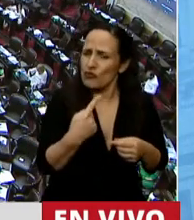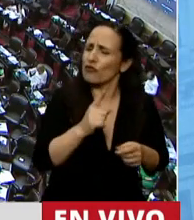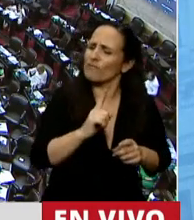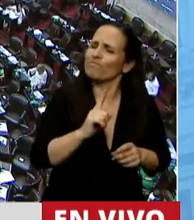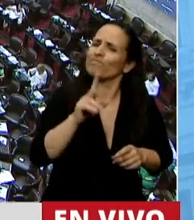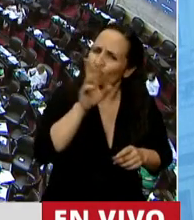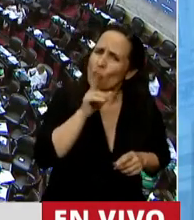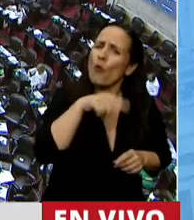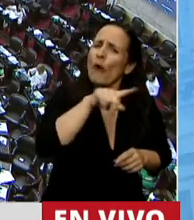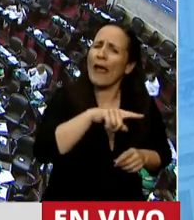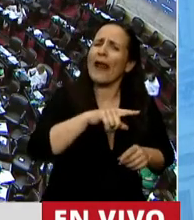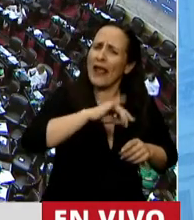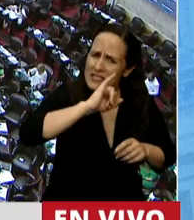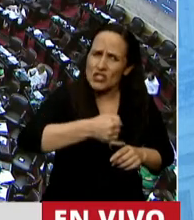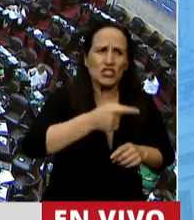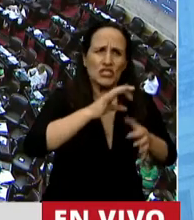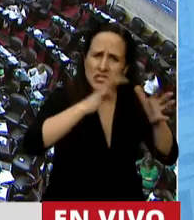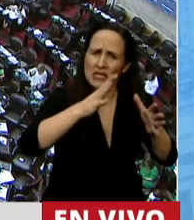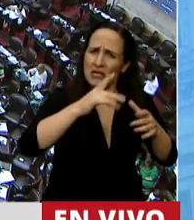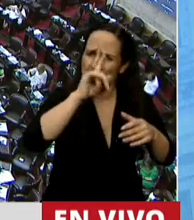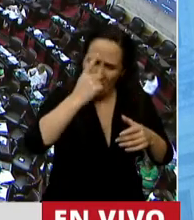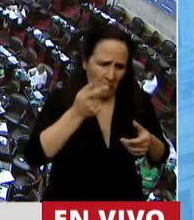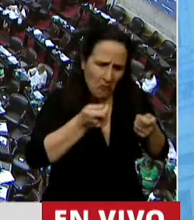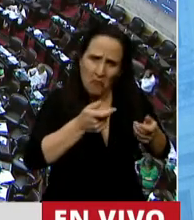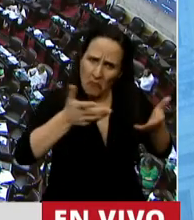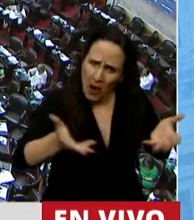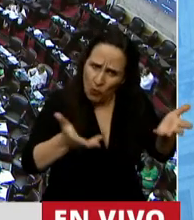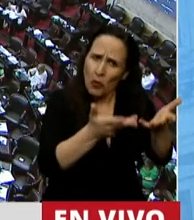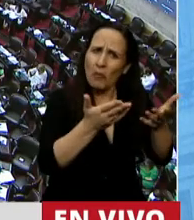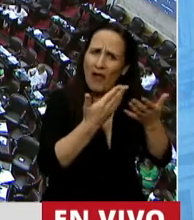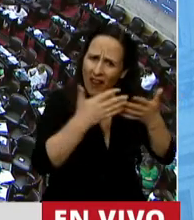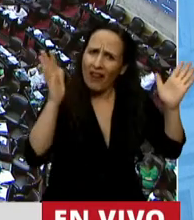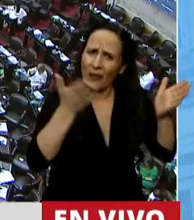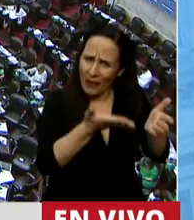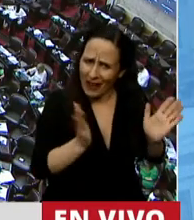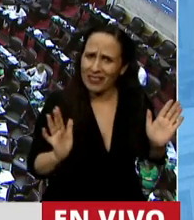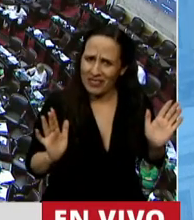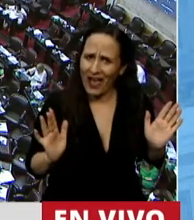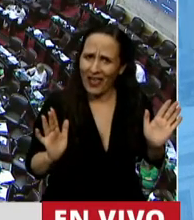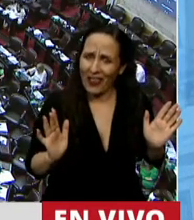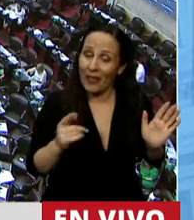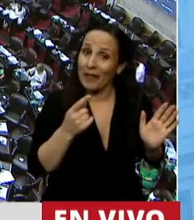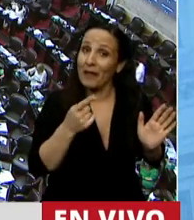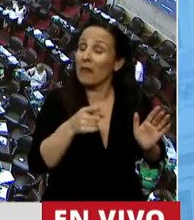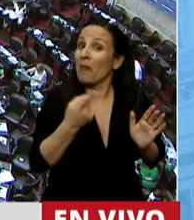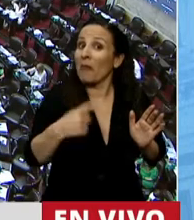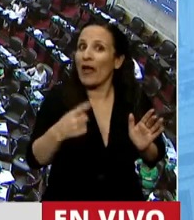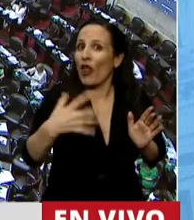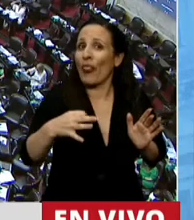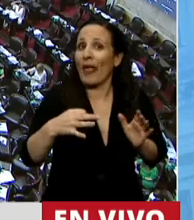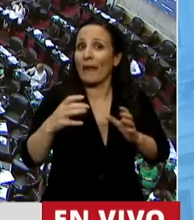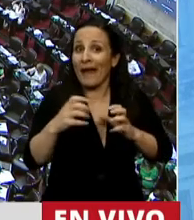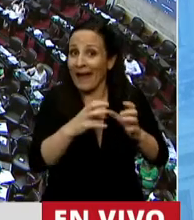de las mujeres, los que promovemos la libertad de las mujeres, de que esto tenga el tratamiento que tuvo en